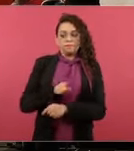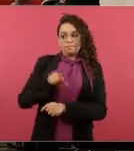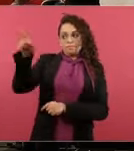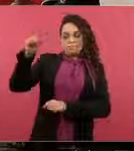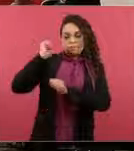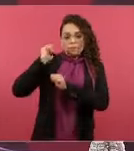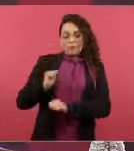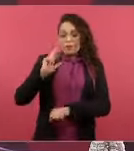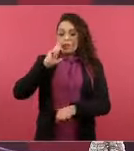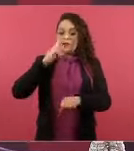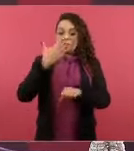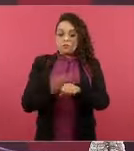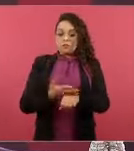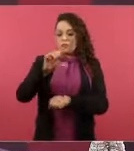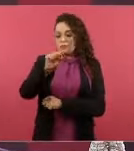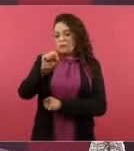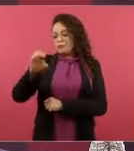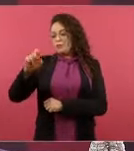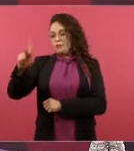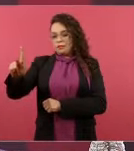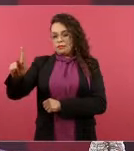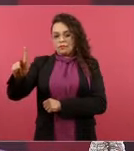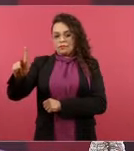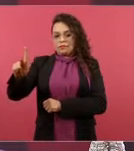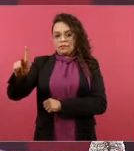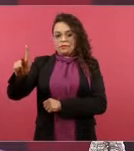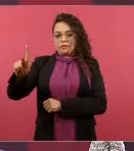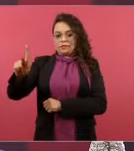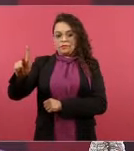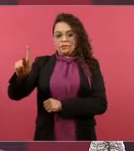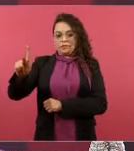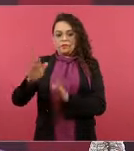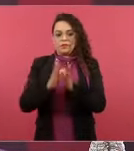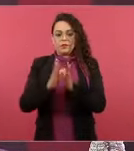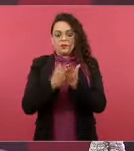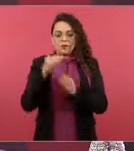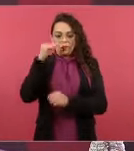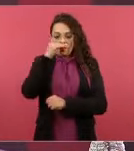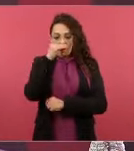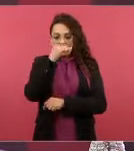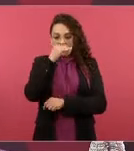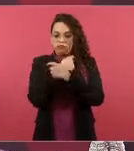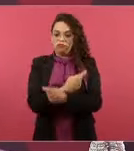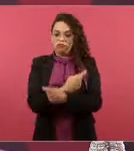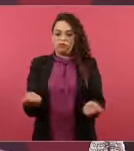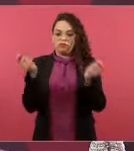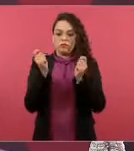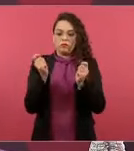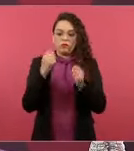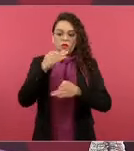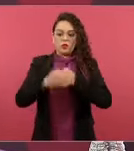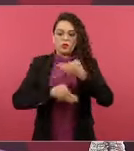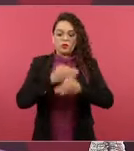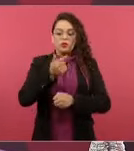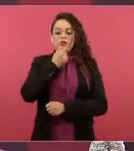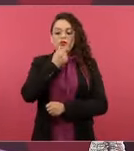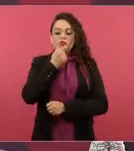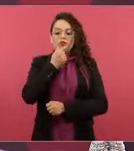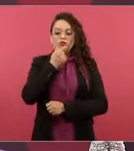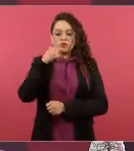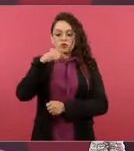de hacer llegar los materiales educativos, hablando de libros de texto gratuito, a todos los niños, niñas y adolescentes